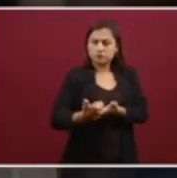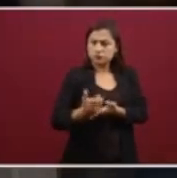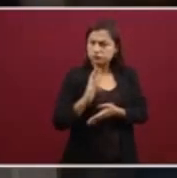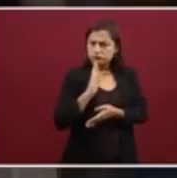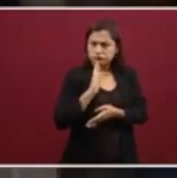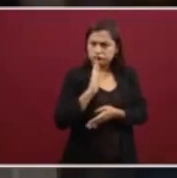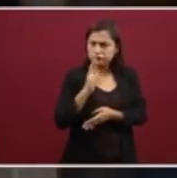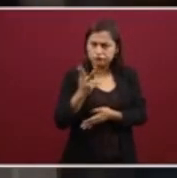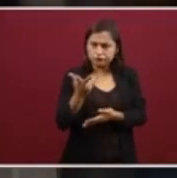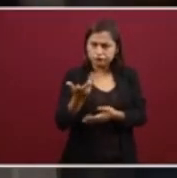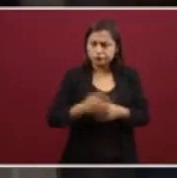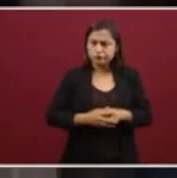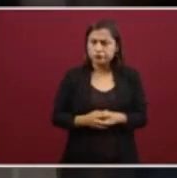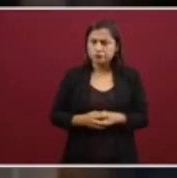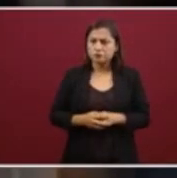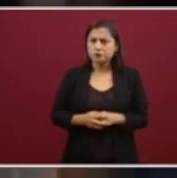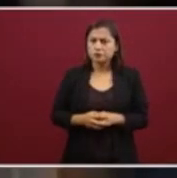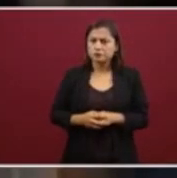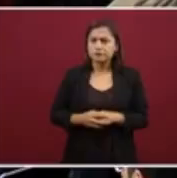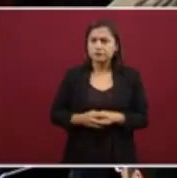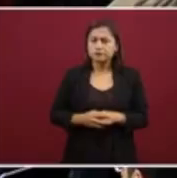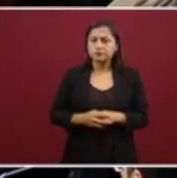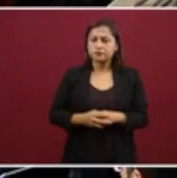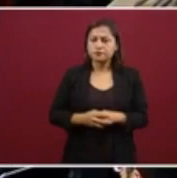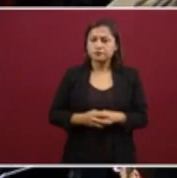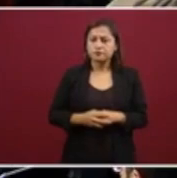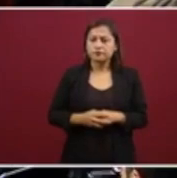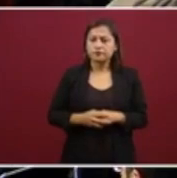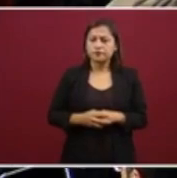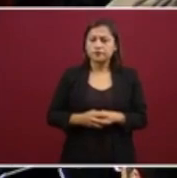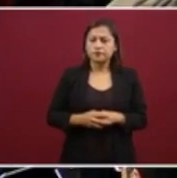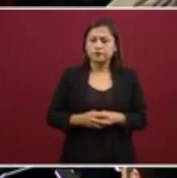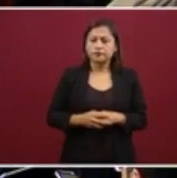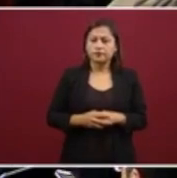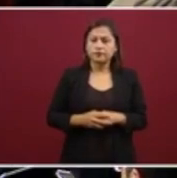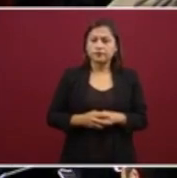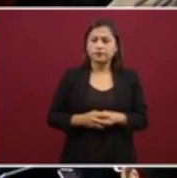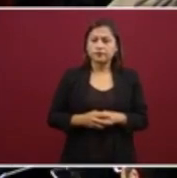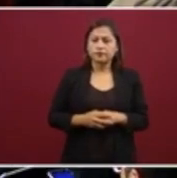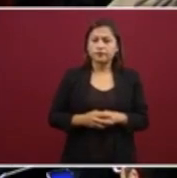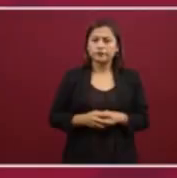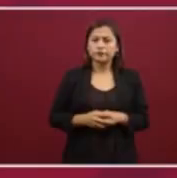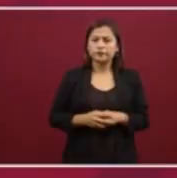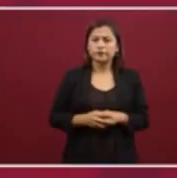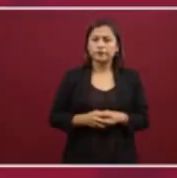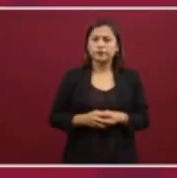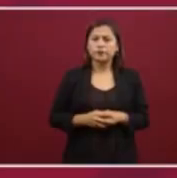se está atendiendo el